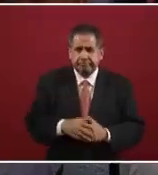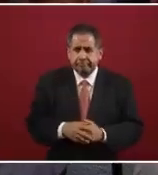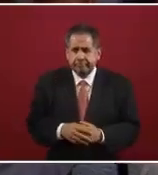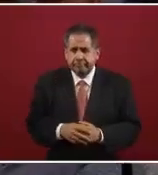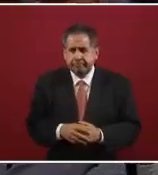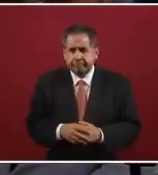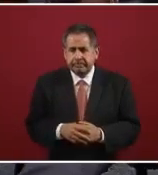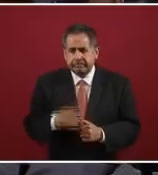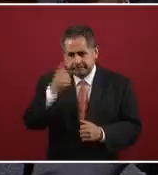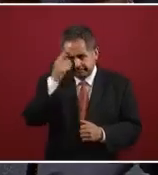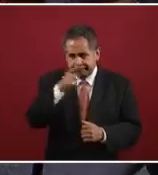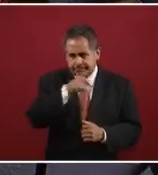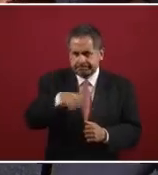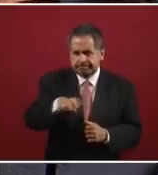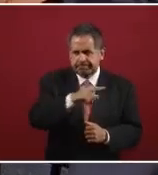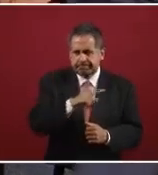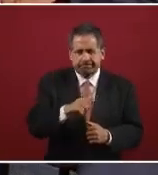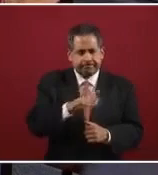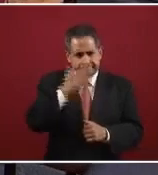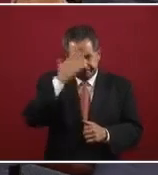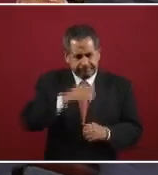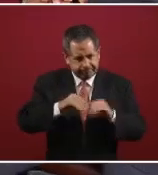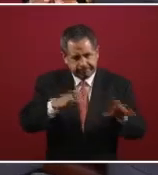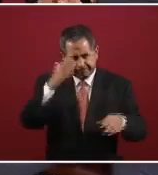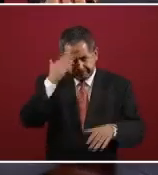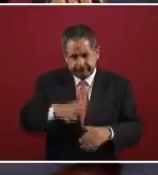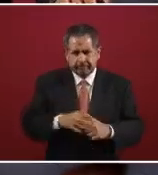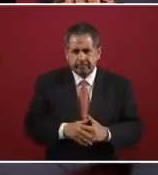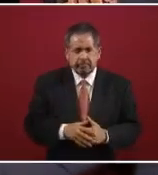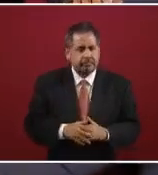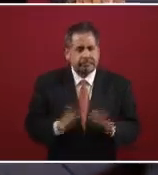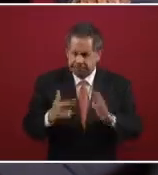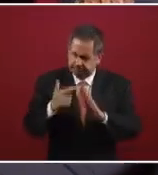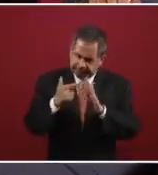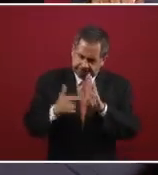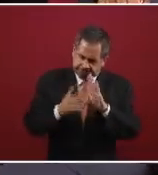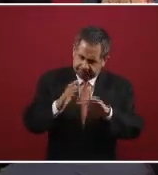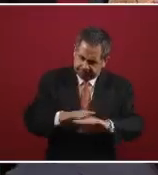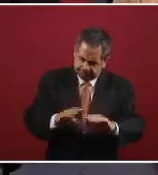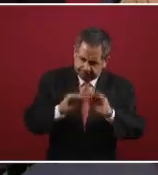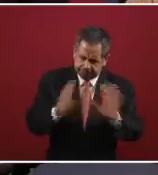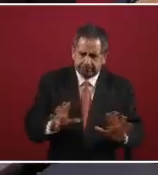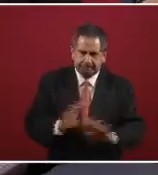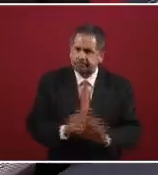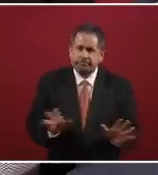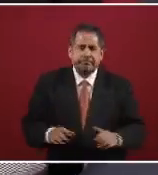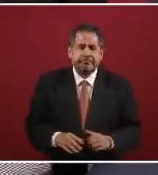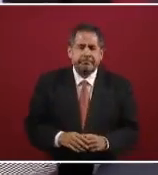ya se sepa son reglas claras